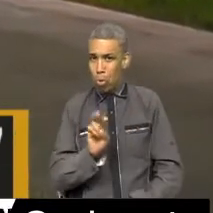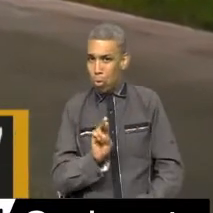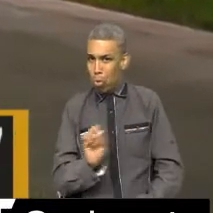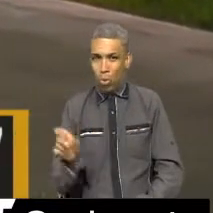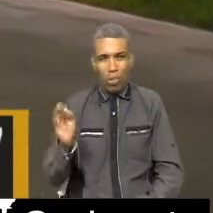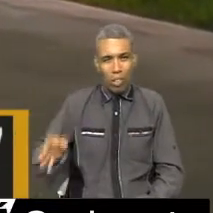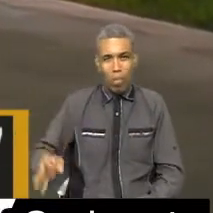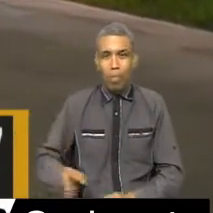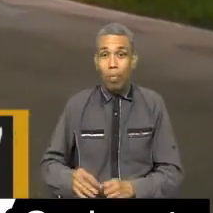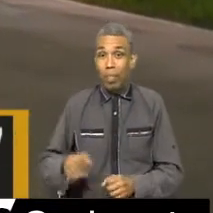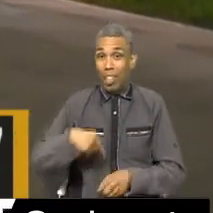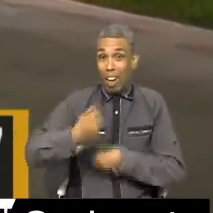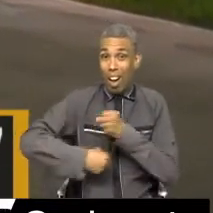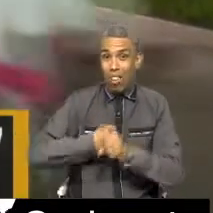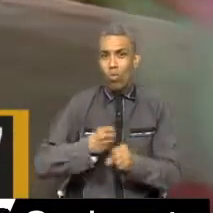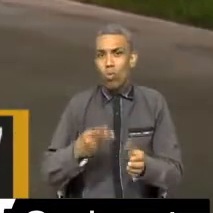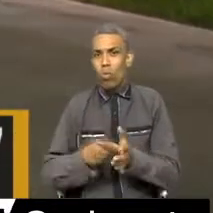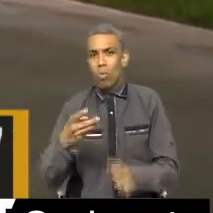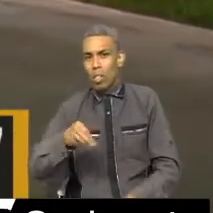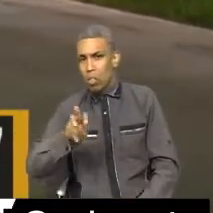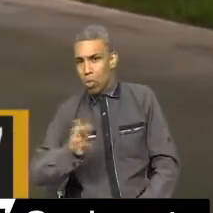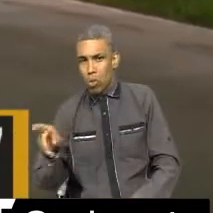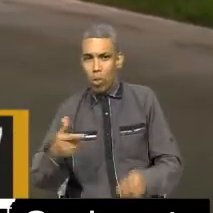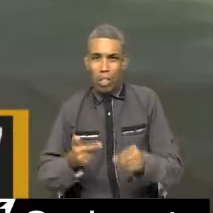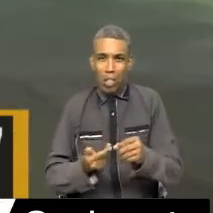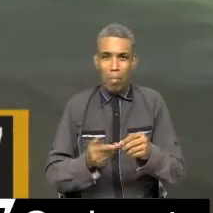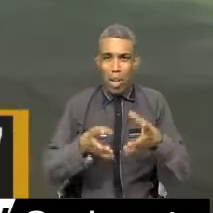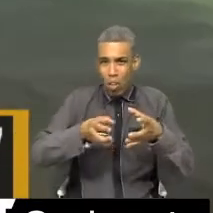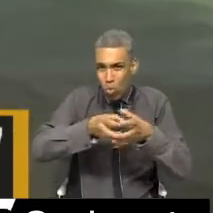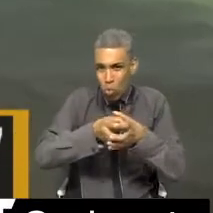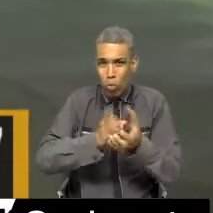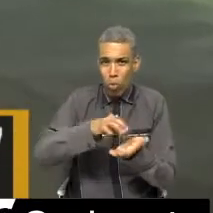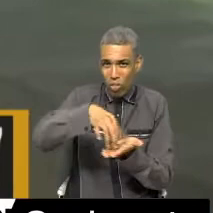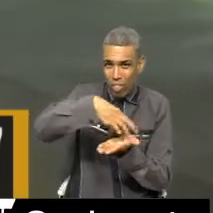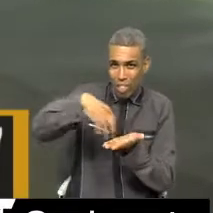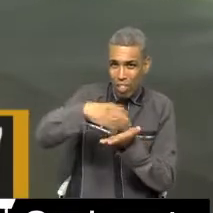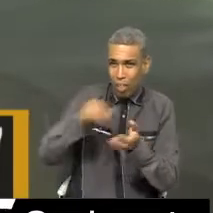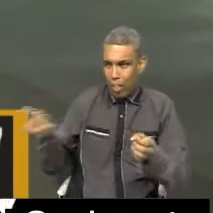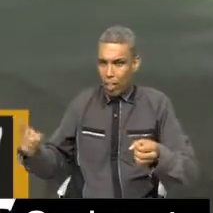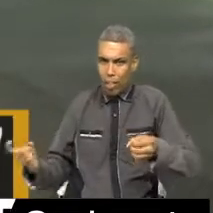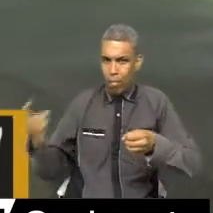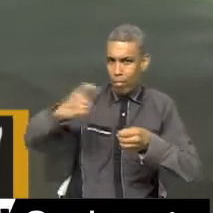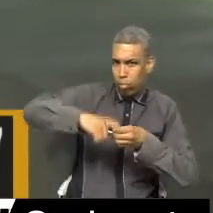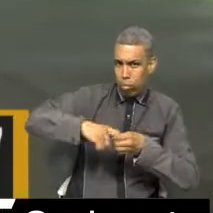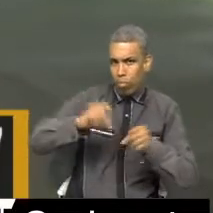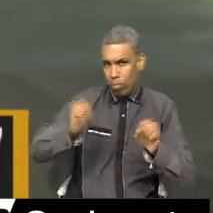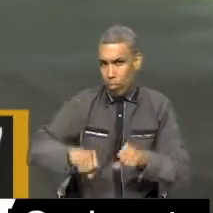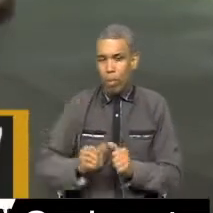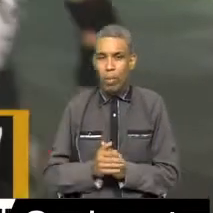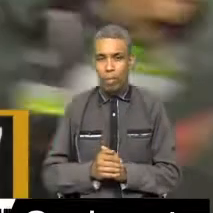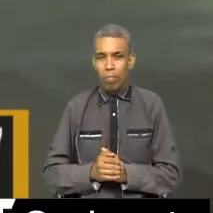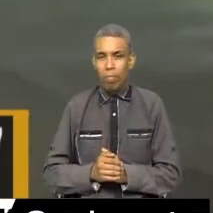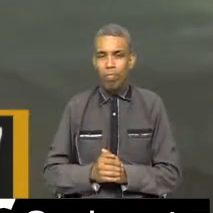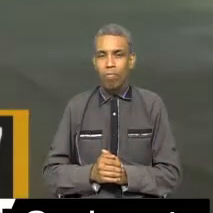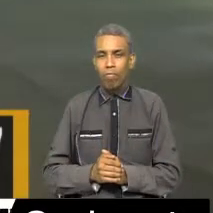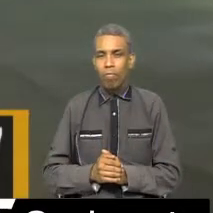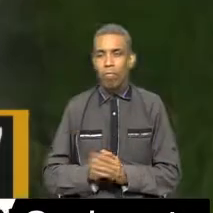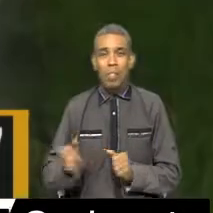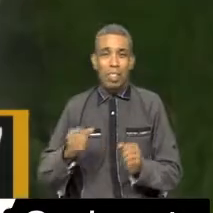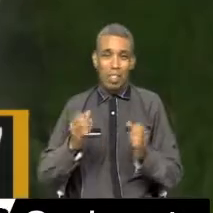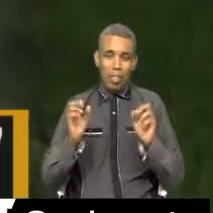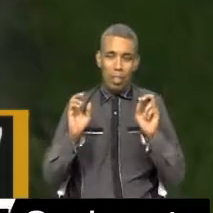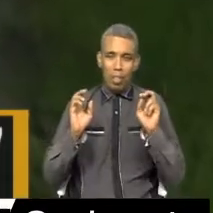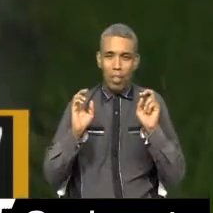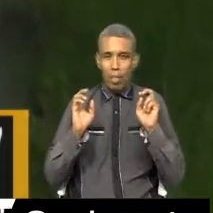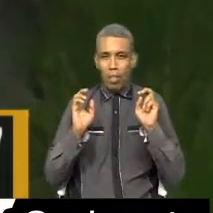si Dios quiere, para la selección Santander en categoría junior. Medalla, reconocimientos y estar dentro de los mejores deportistas del país